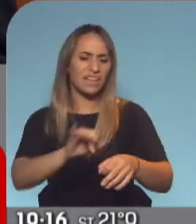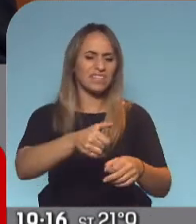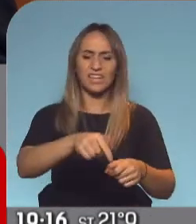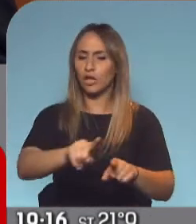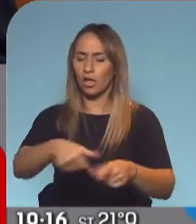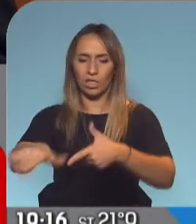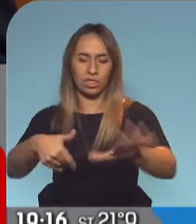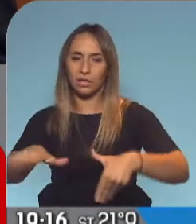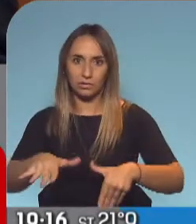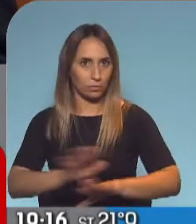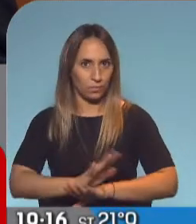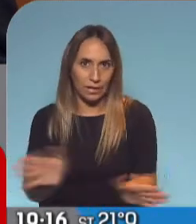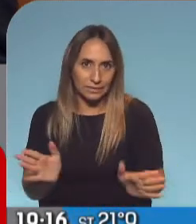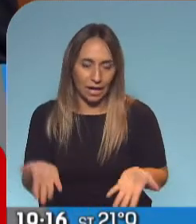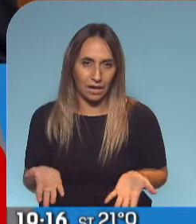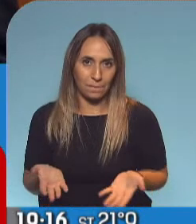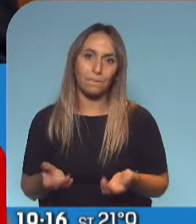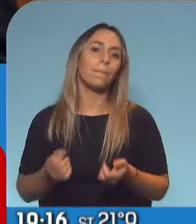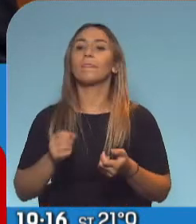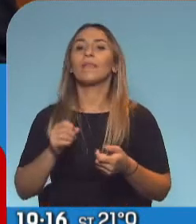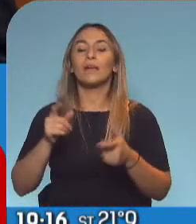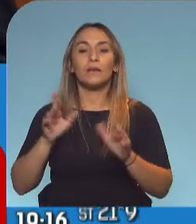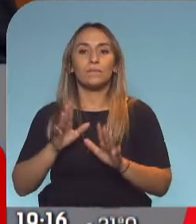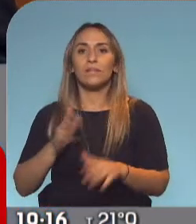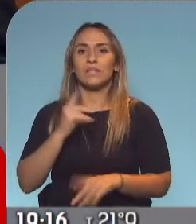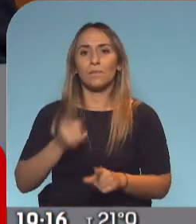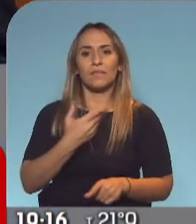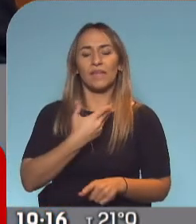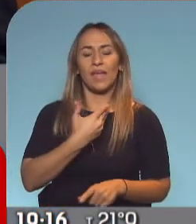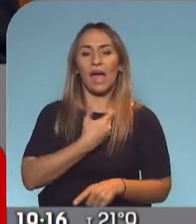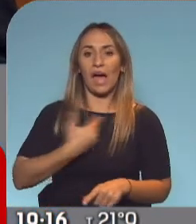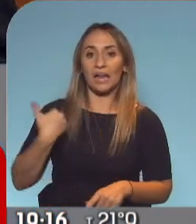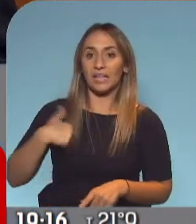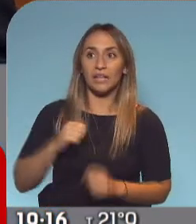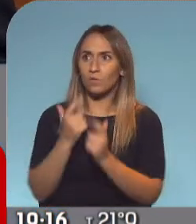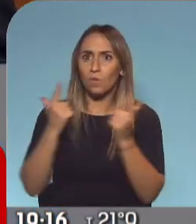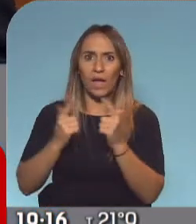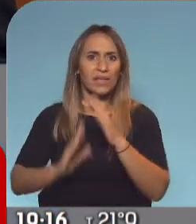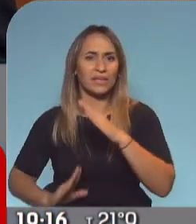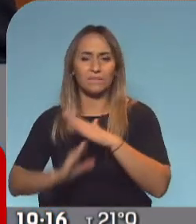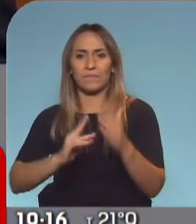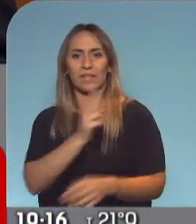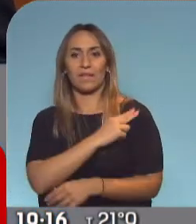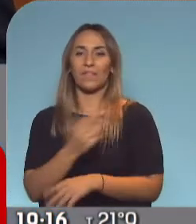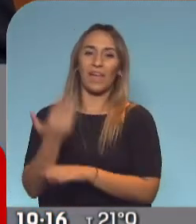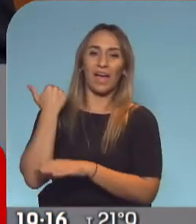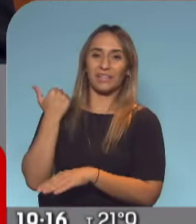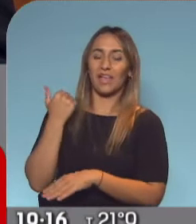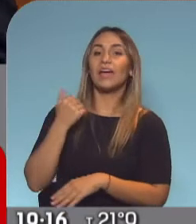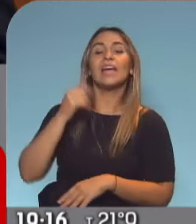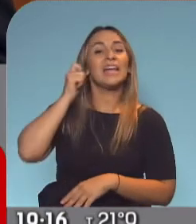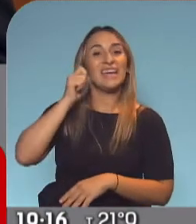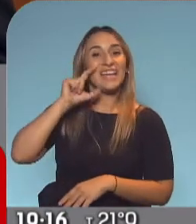lleva más de 3 años. La Argentina no tiene un jefe de los fiscales desde que a los empujones echaron a Alejandra Gil